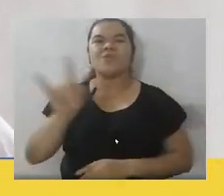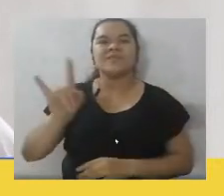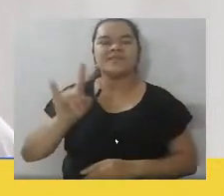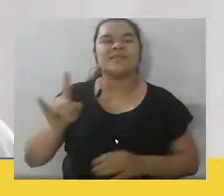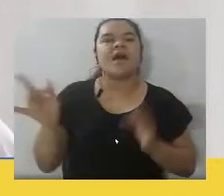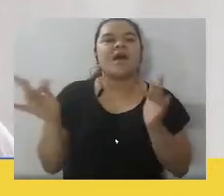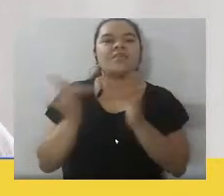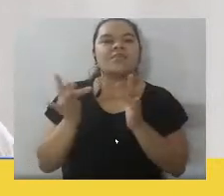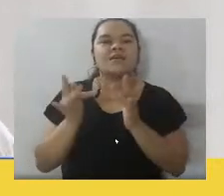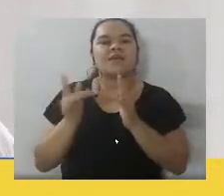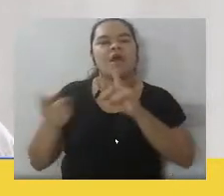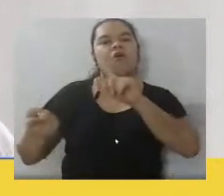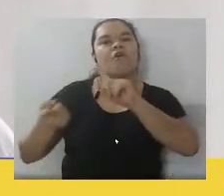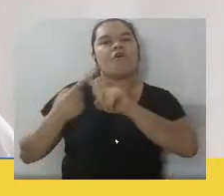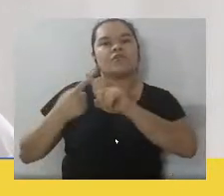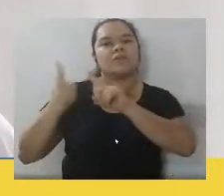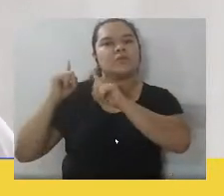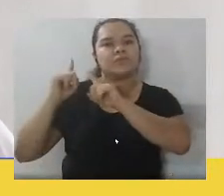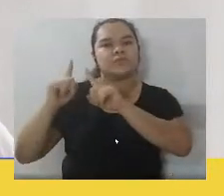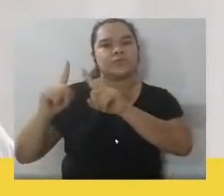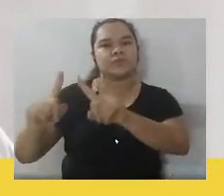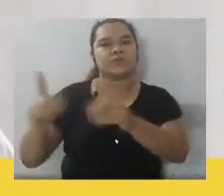de la modalidad virtual,